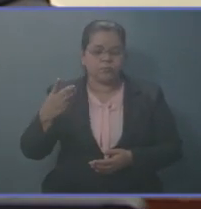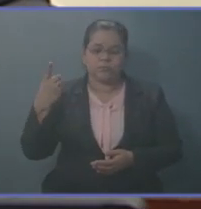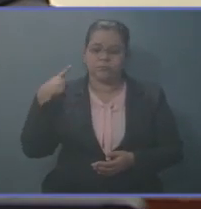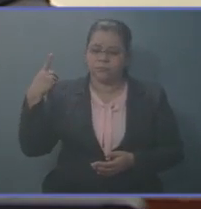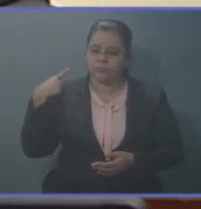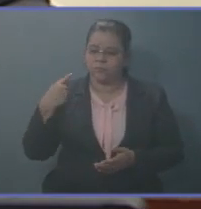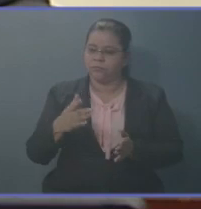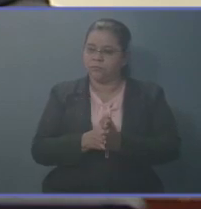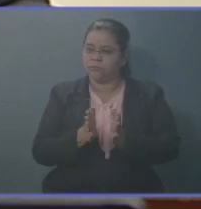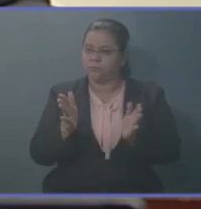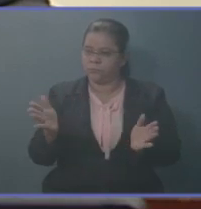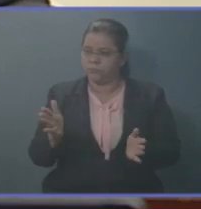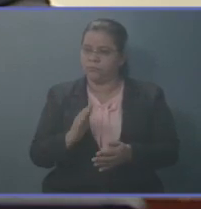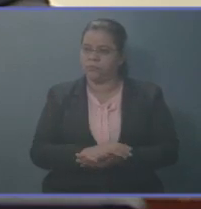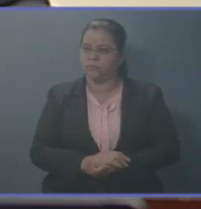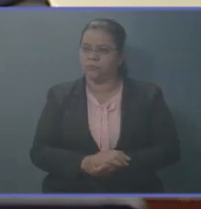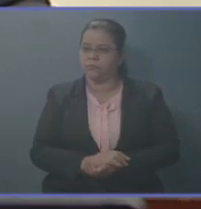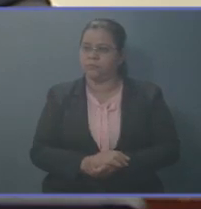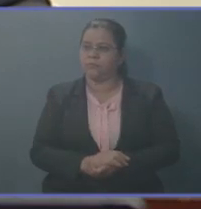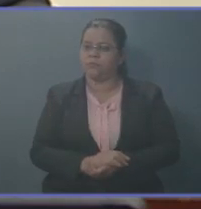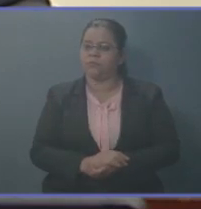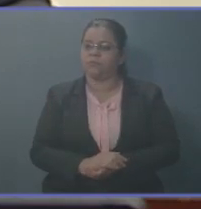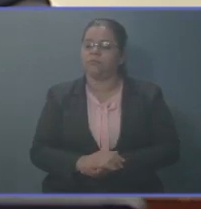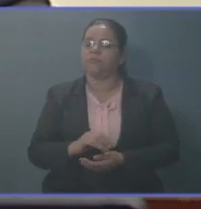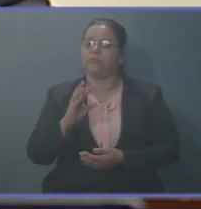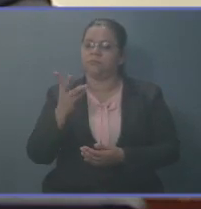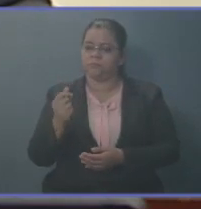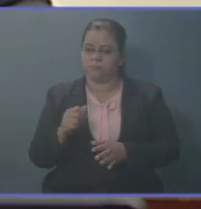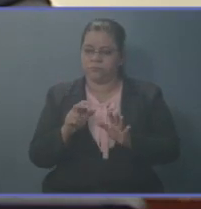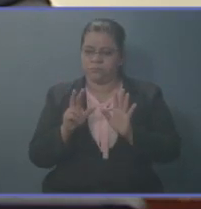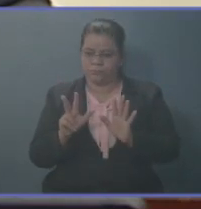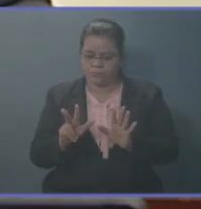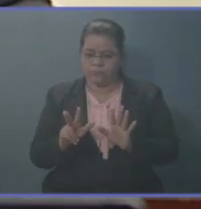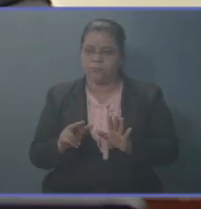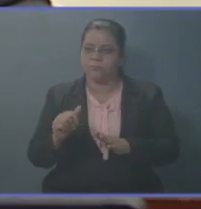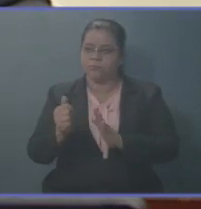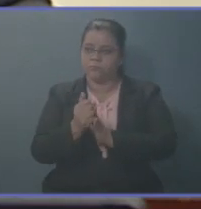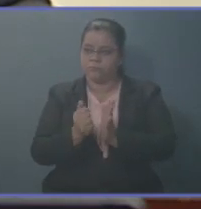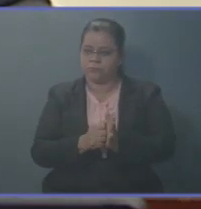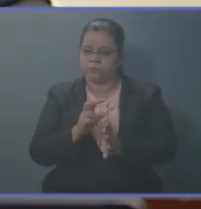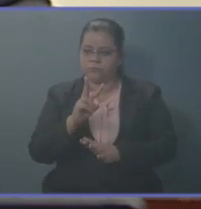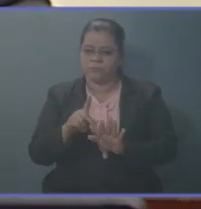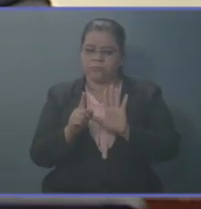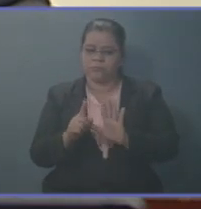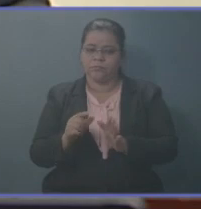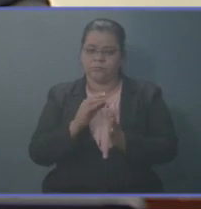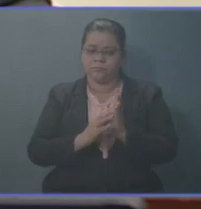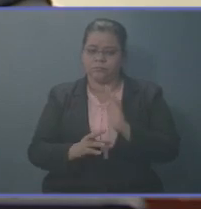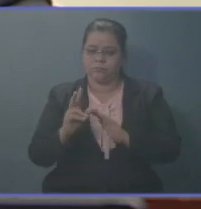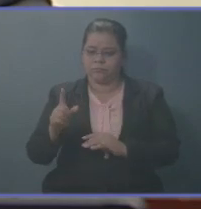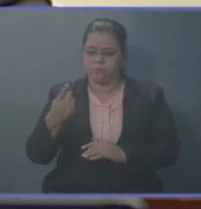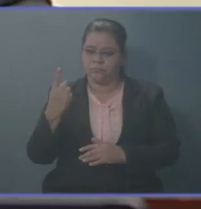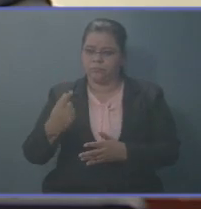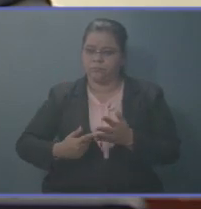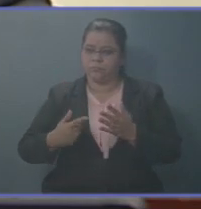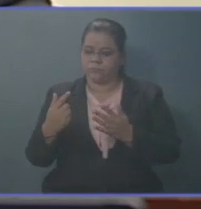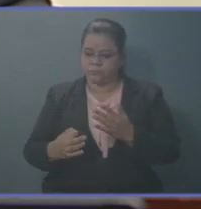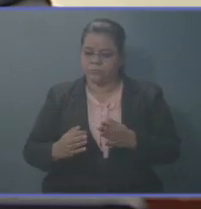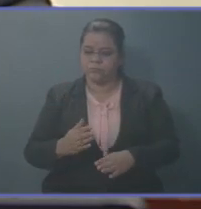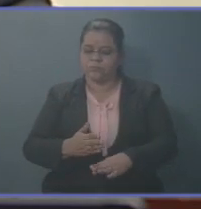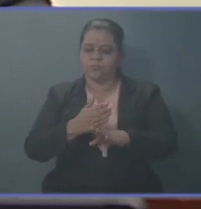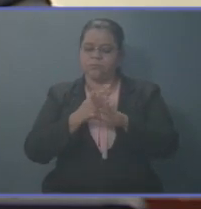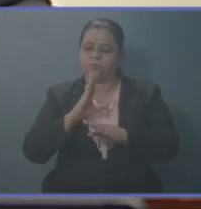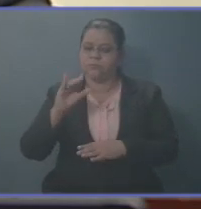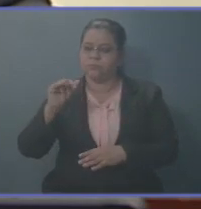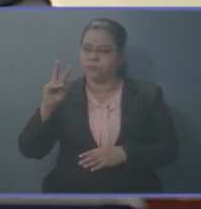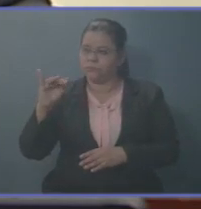Civil, Prevención y Mitigación de Desastres. Romanos 8, que conforme al artículo 26, inciso primero, de la Ley de Protección Civil,